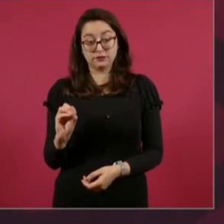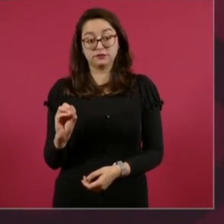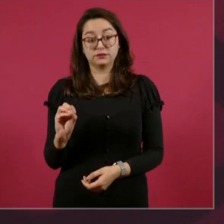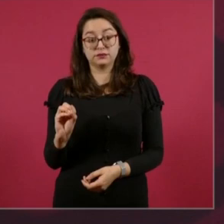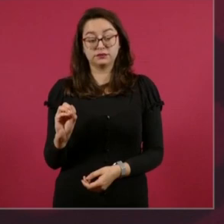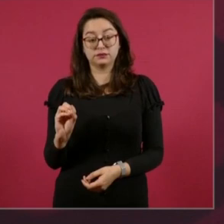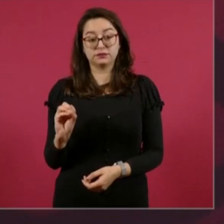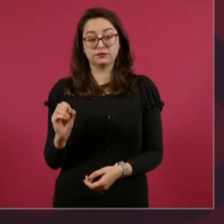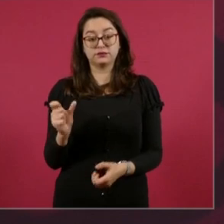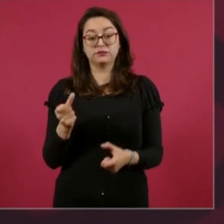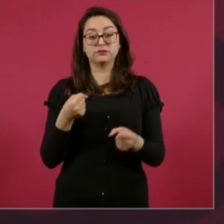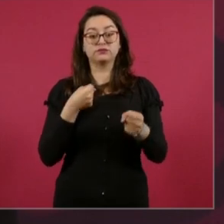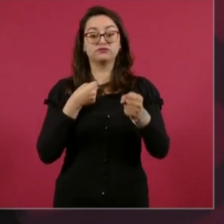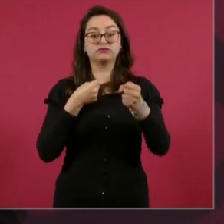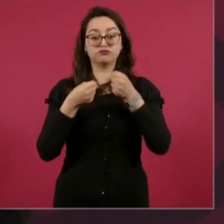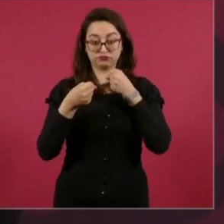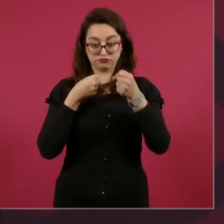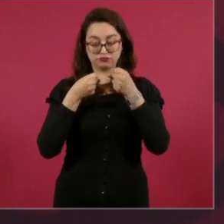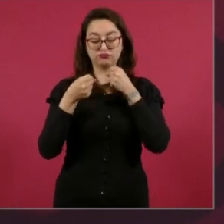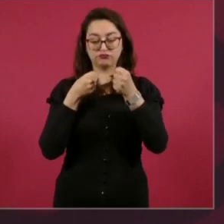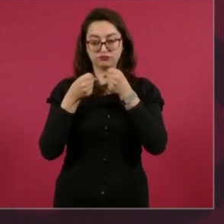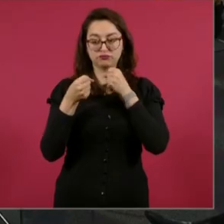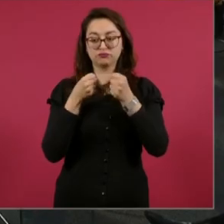muy digna,